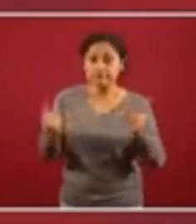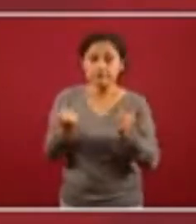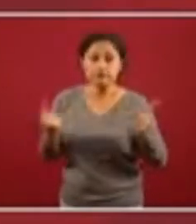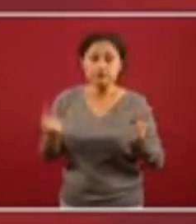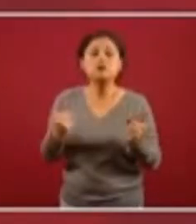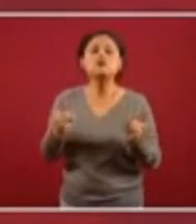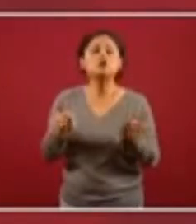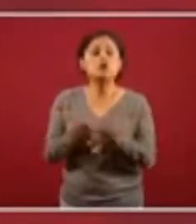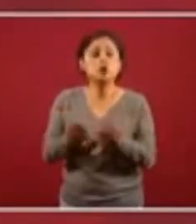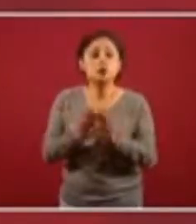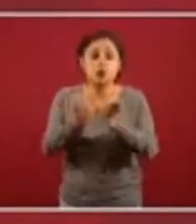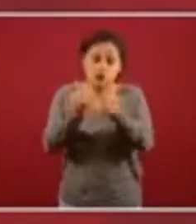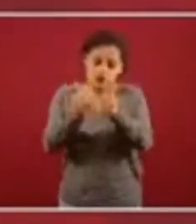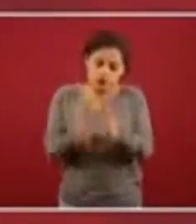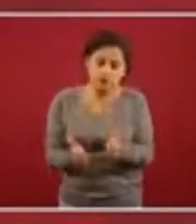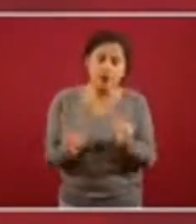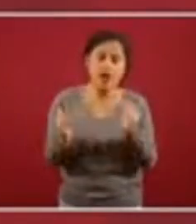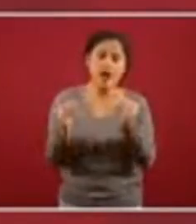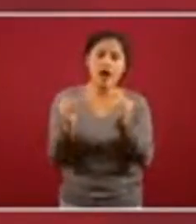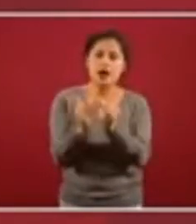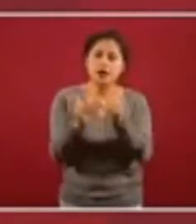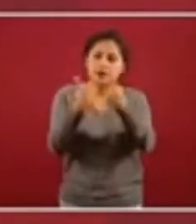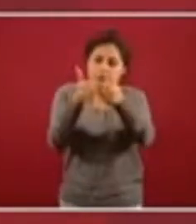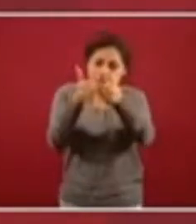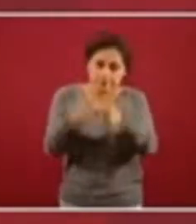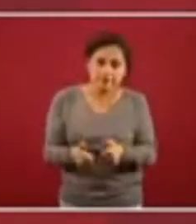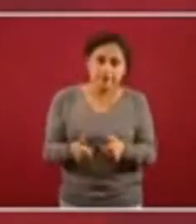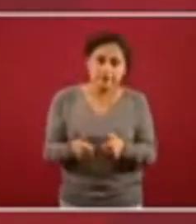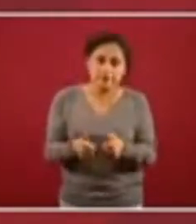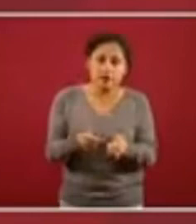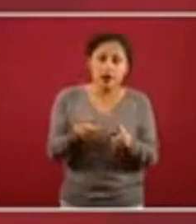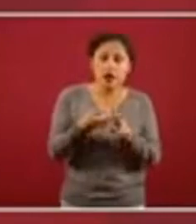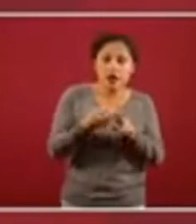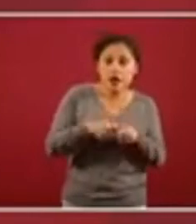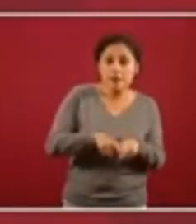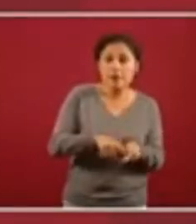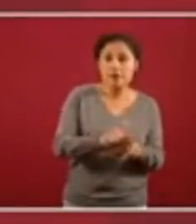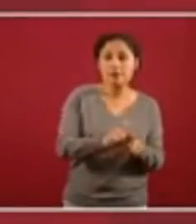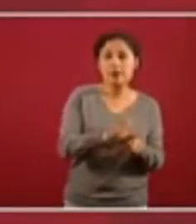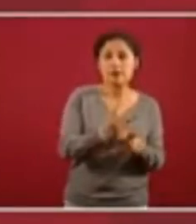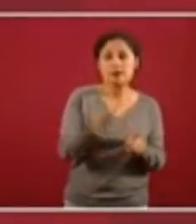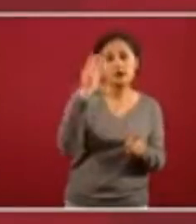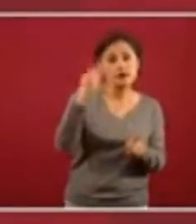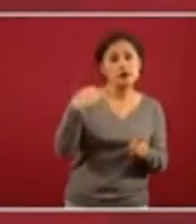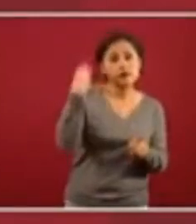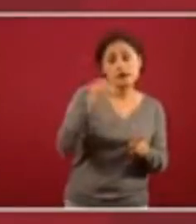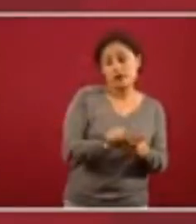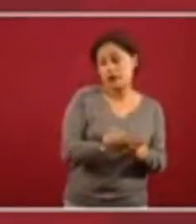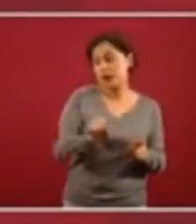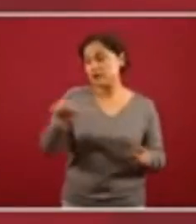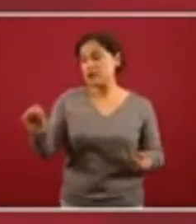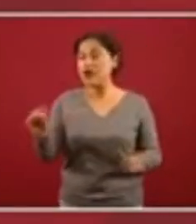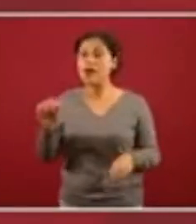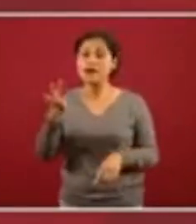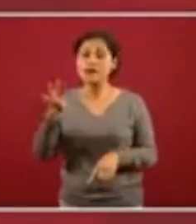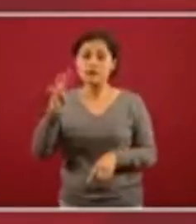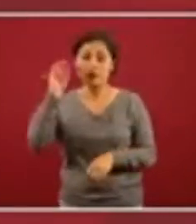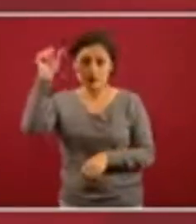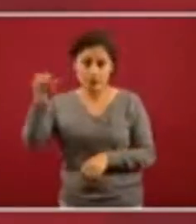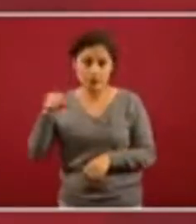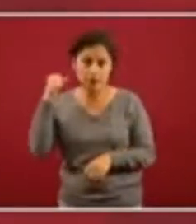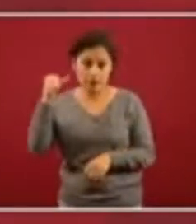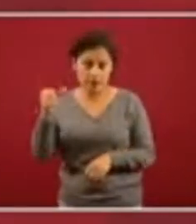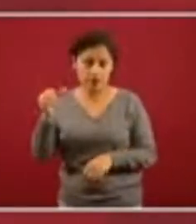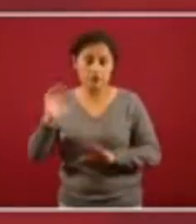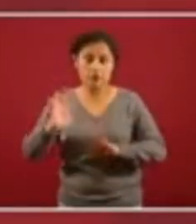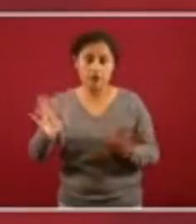casa. Quédate en casa es del 23 de marzo y hasta el 19 de abril. Sin embargo, como muy atinadamente